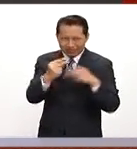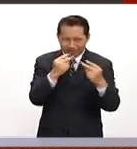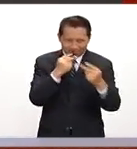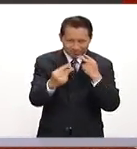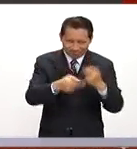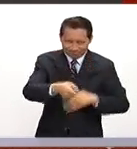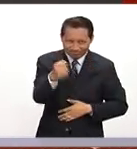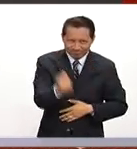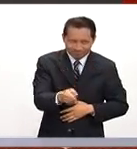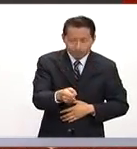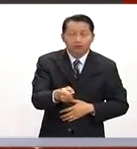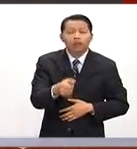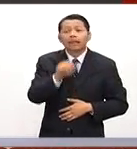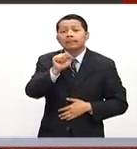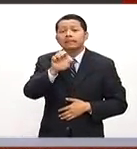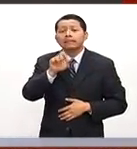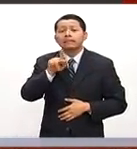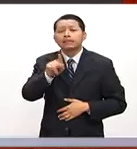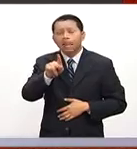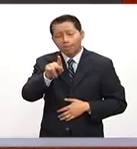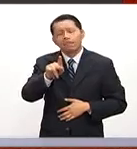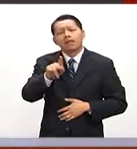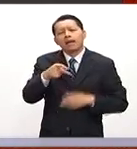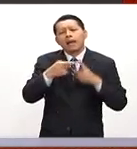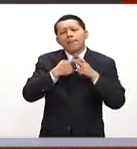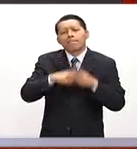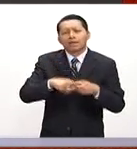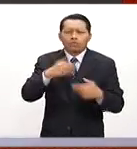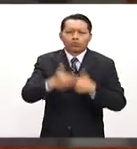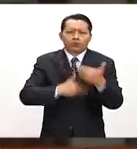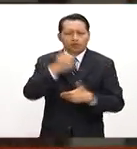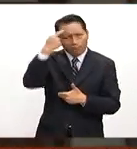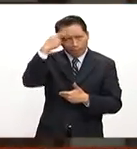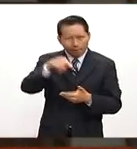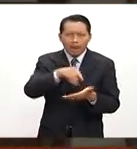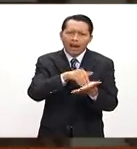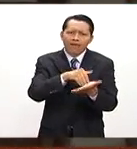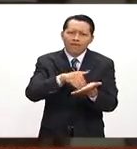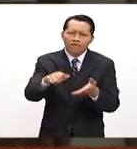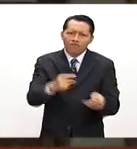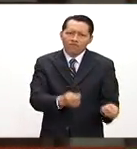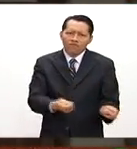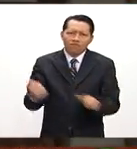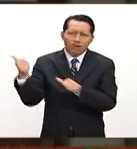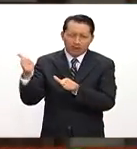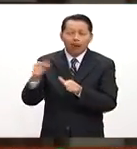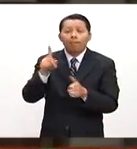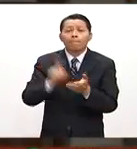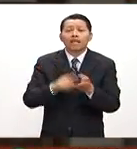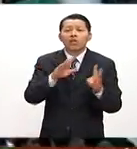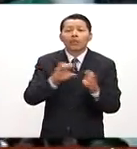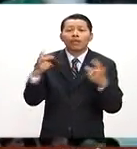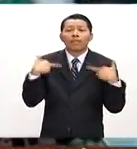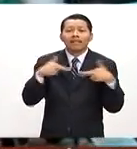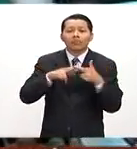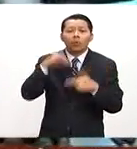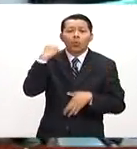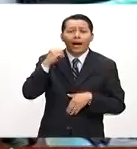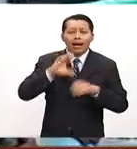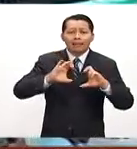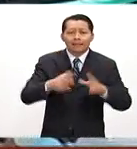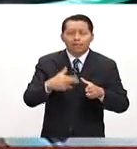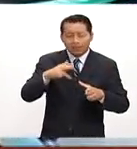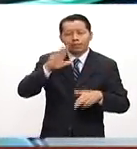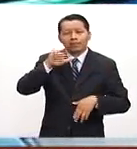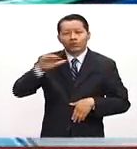Mexicana. La Secretaría de Educación Pública inició el procedimiento para despedir a más de 1.900 maestros de Oaxaca, Chiapas,